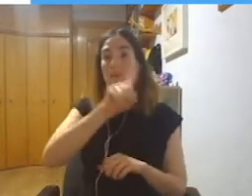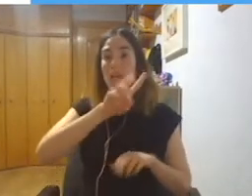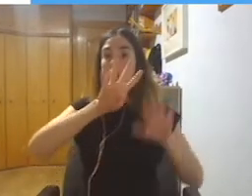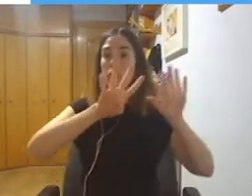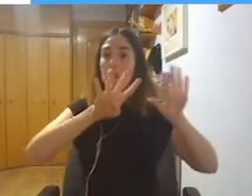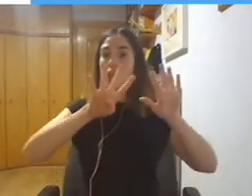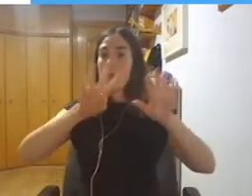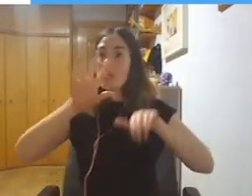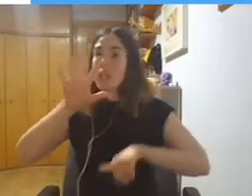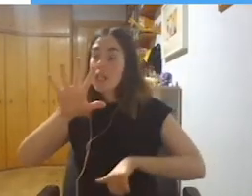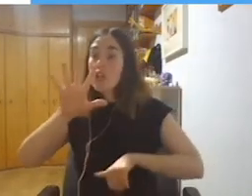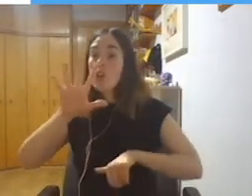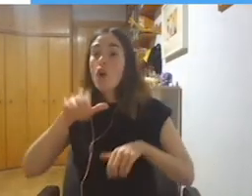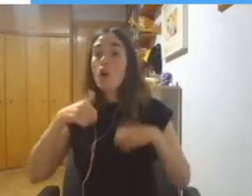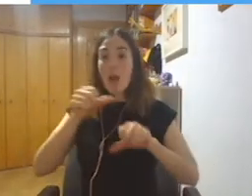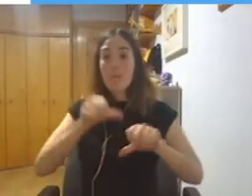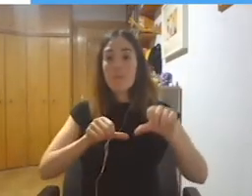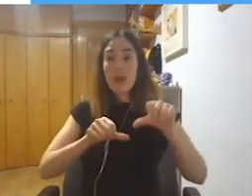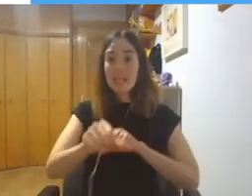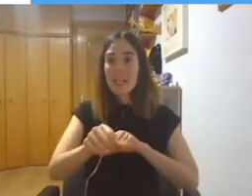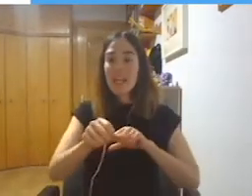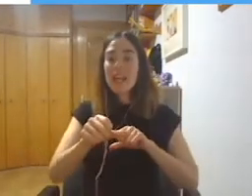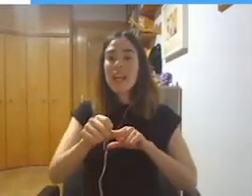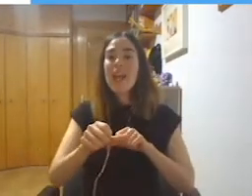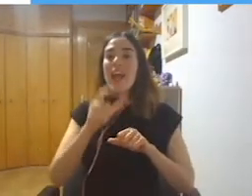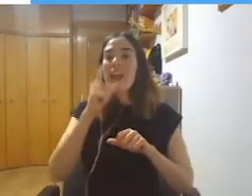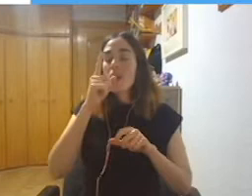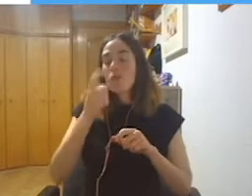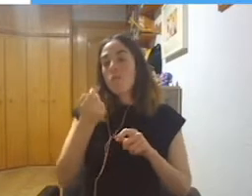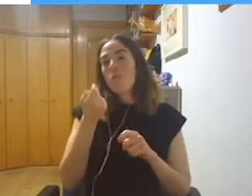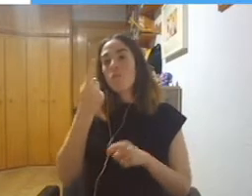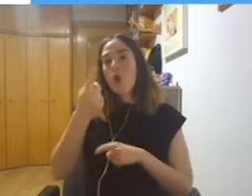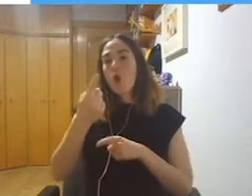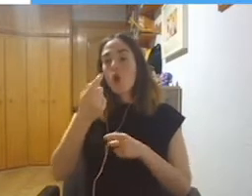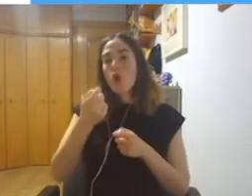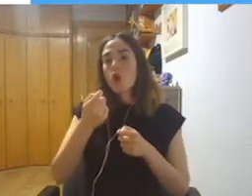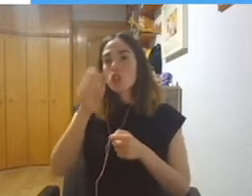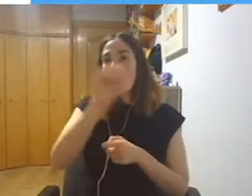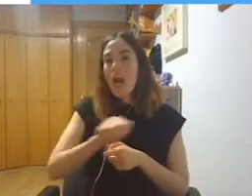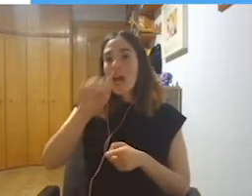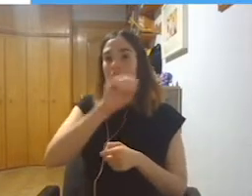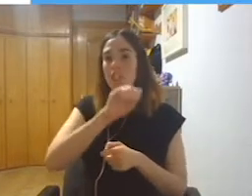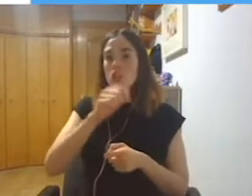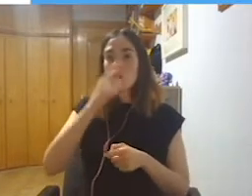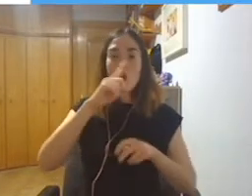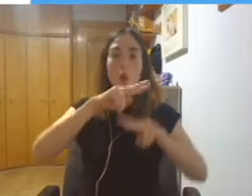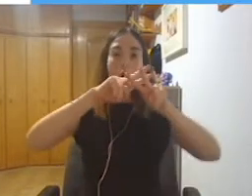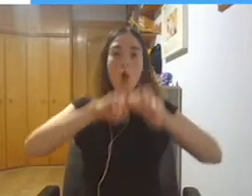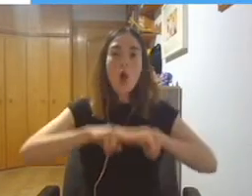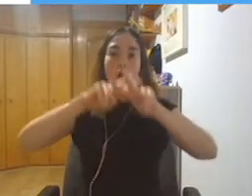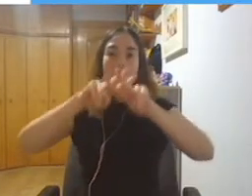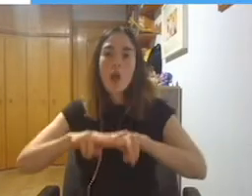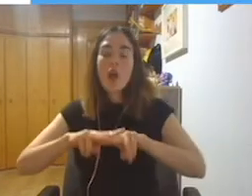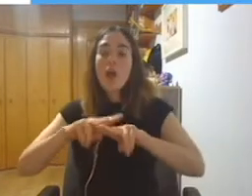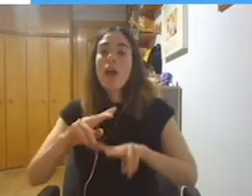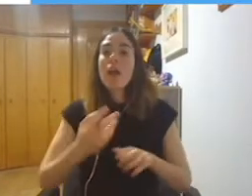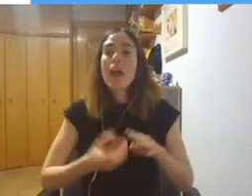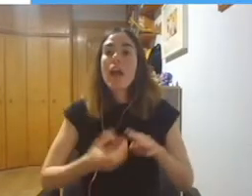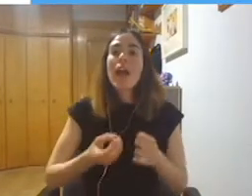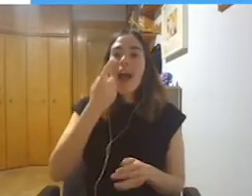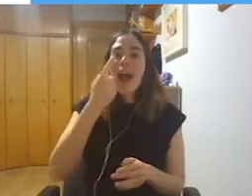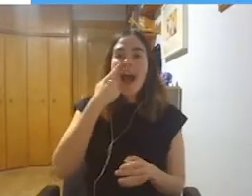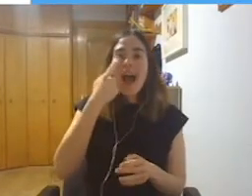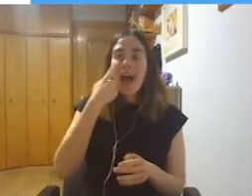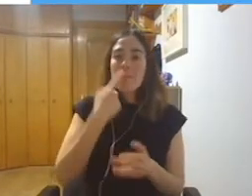haciendo una monitorización de cuántas veces salían nombres femeninos con nombre y apellido en los medios